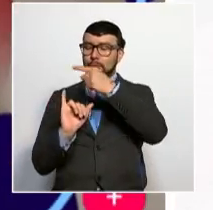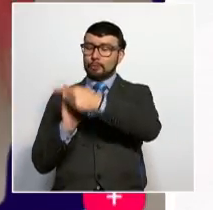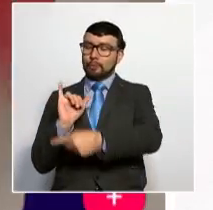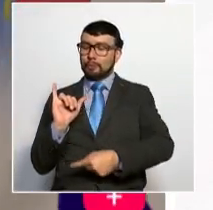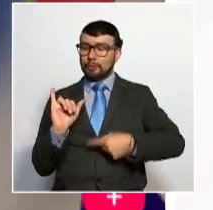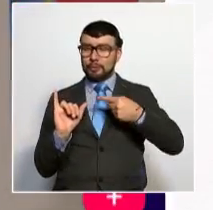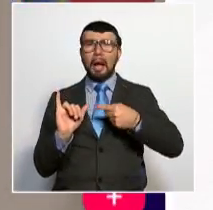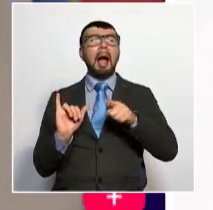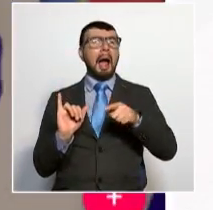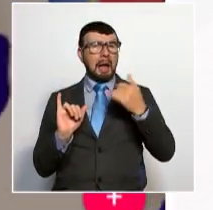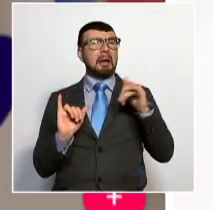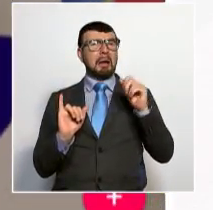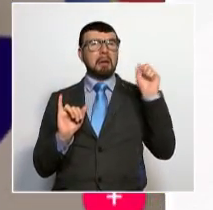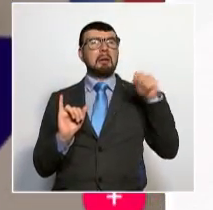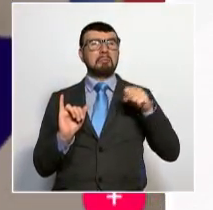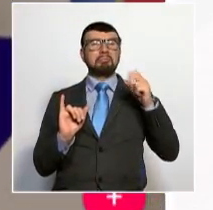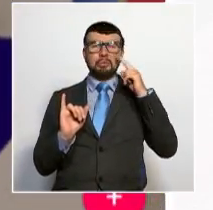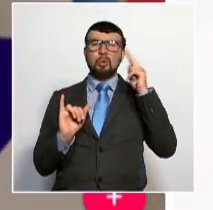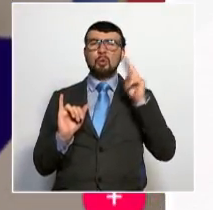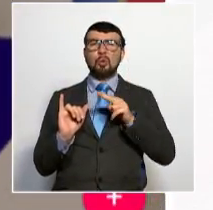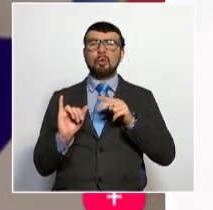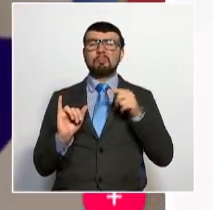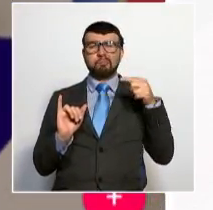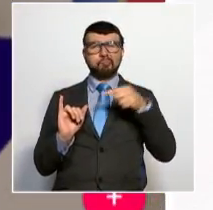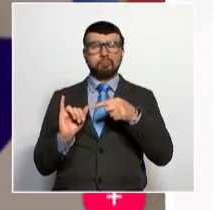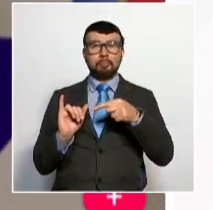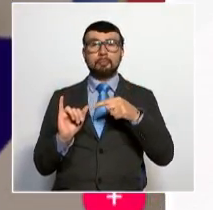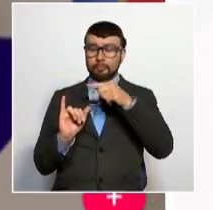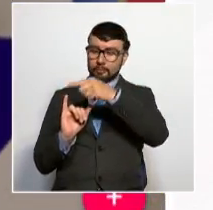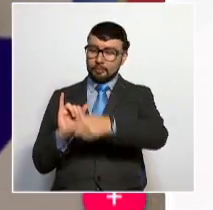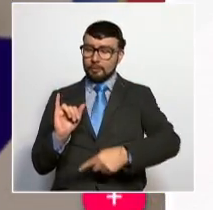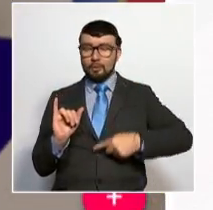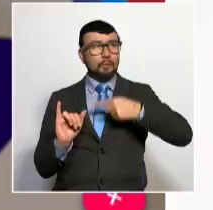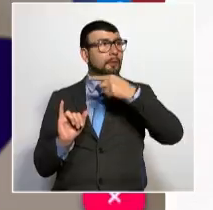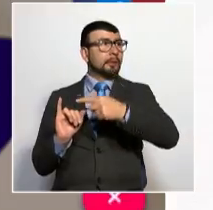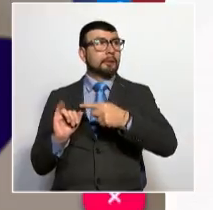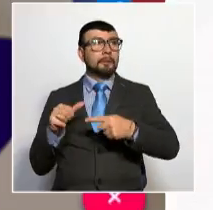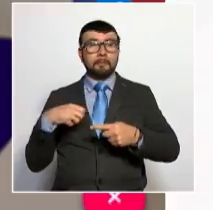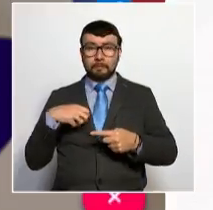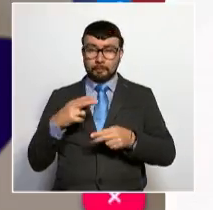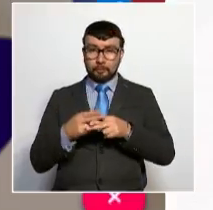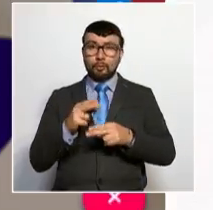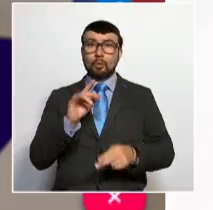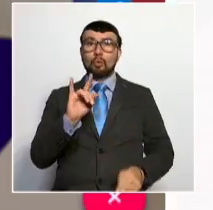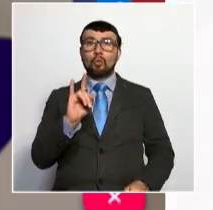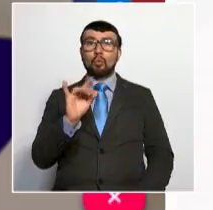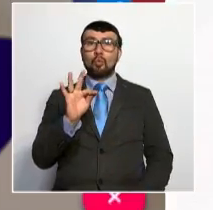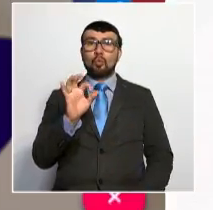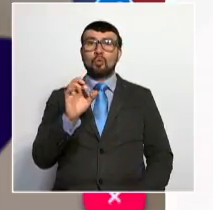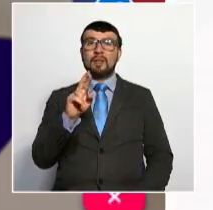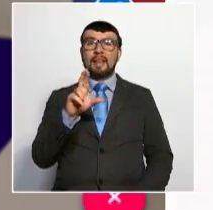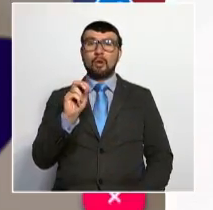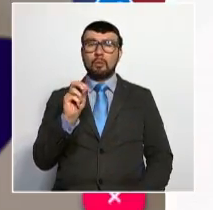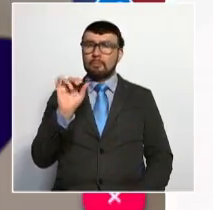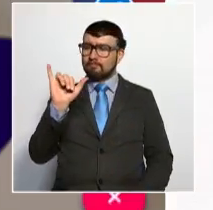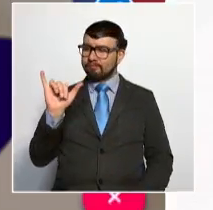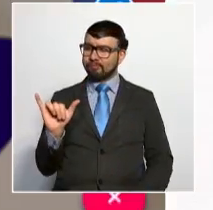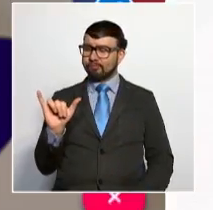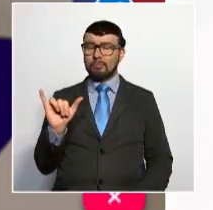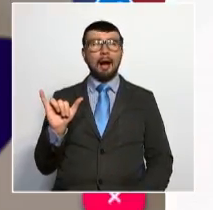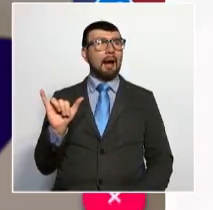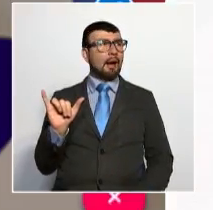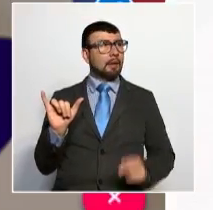más familiarizadas con él. Tenemos el útero, que es esta estructura que vemos con forma de pera.